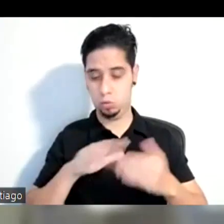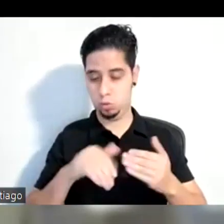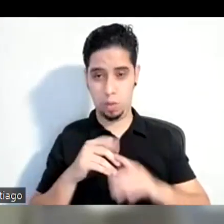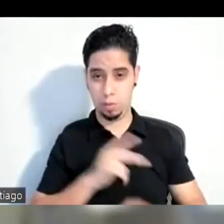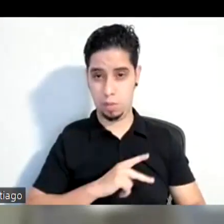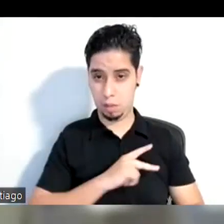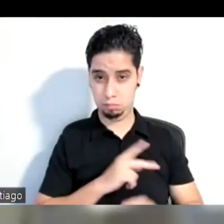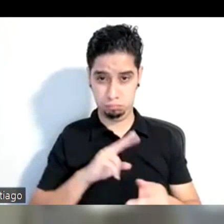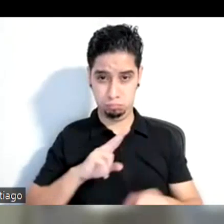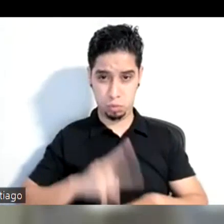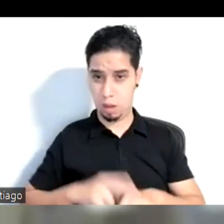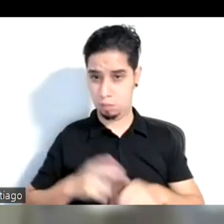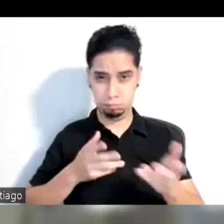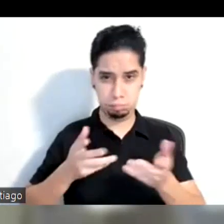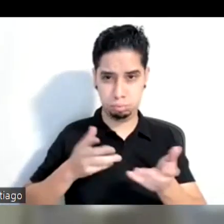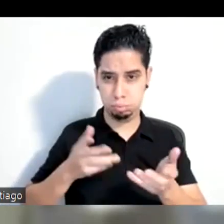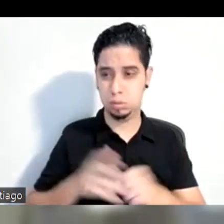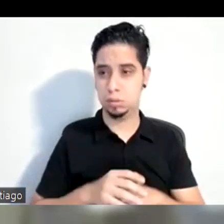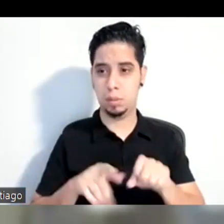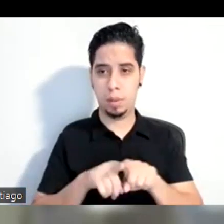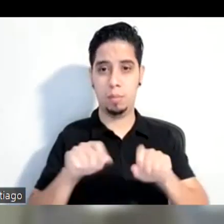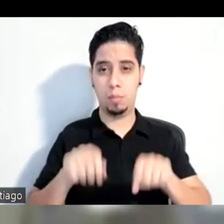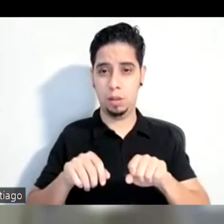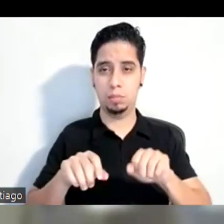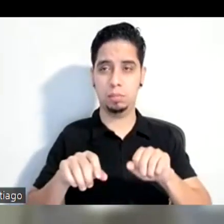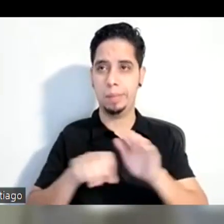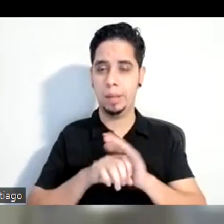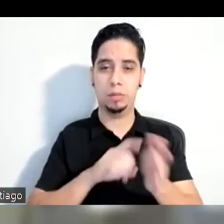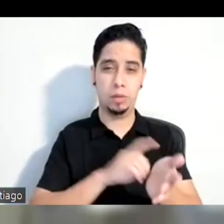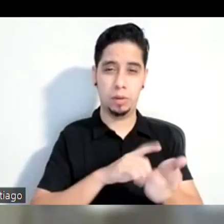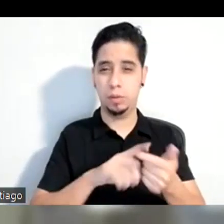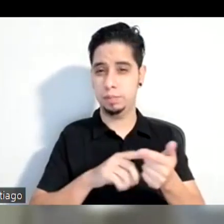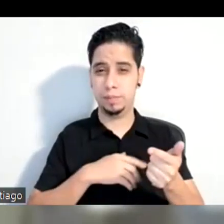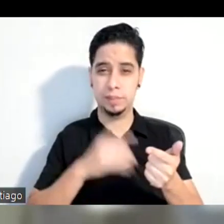bien. Exactamente. Y puede ser cosas como médico, dentista. Yo tenía